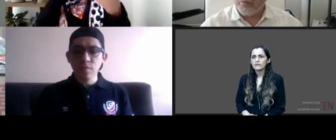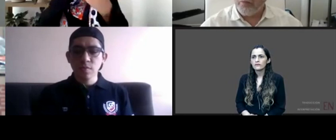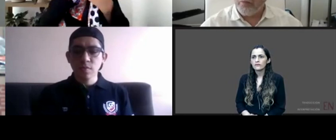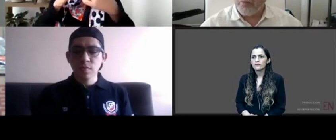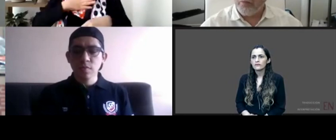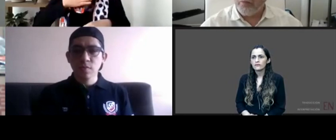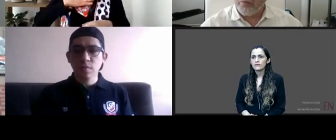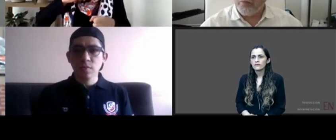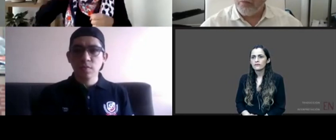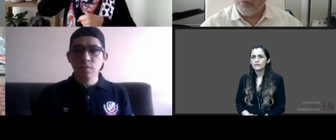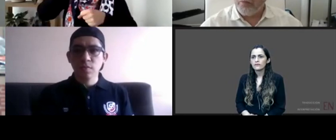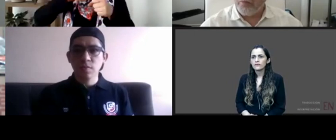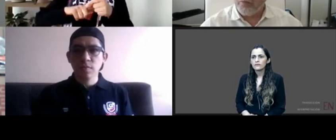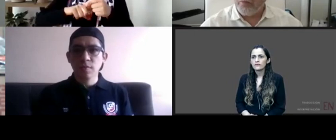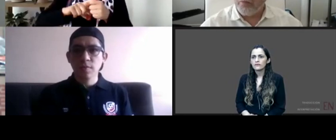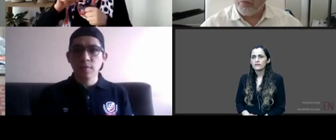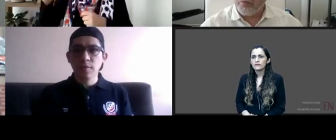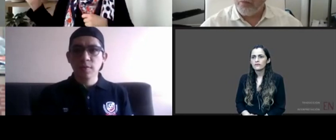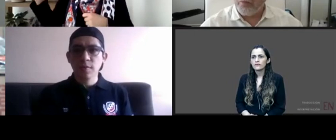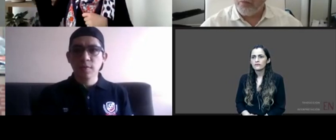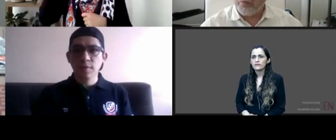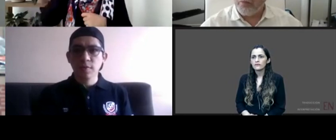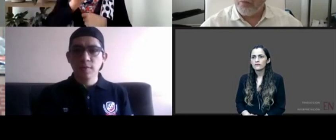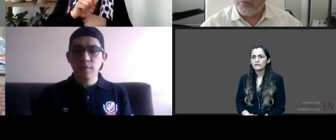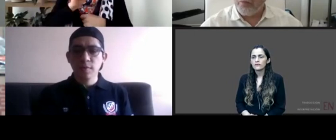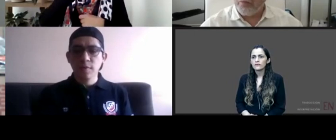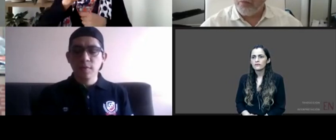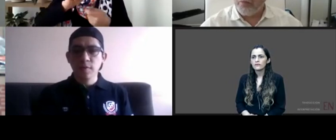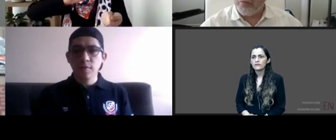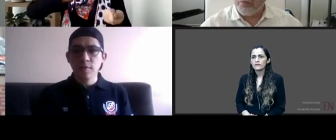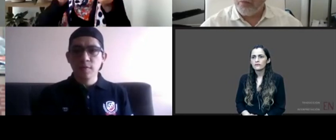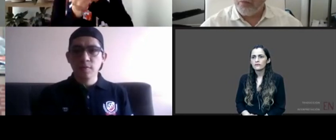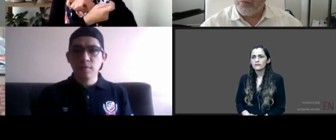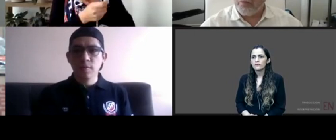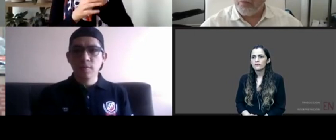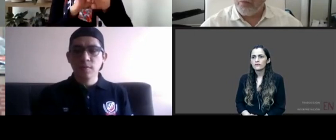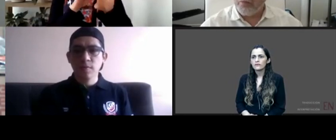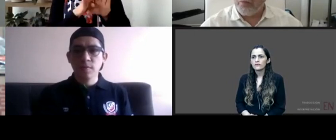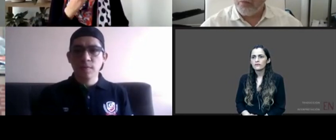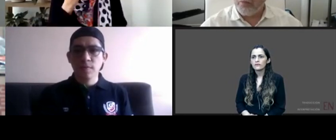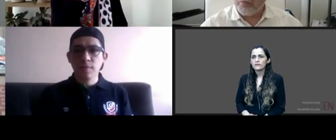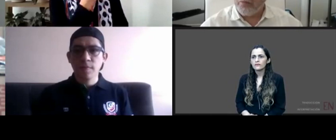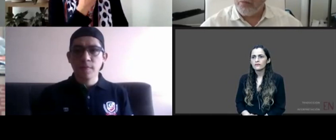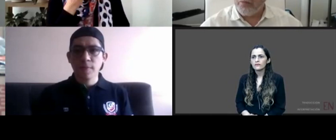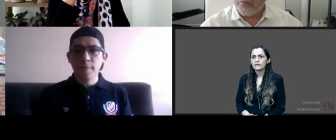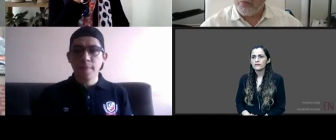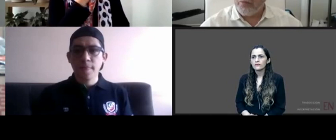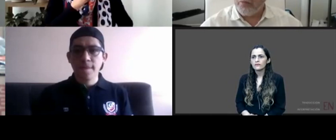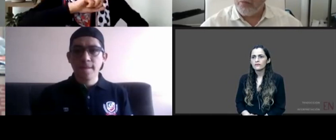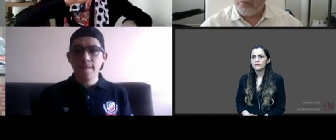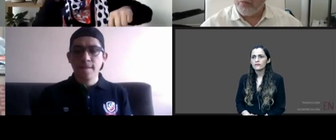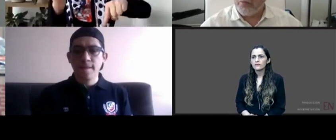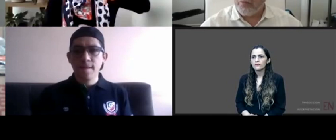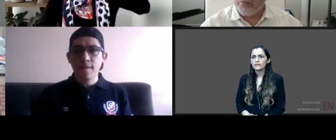hay otras en las que la comunicación, al ser visual, al ser gestual, al ser manual,